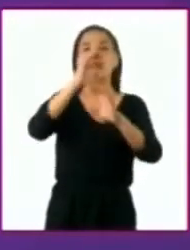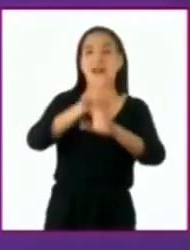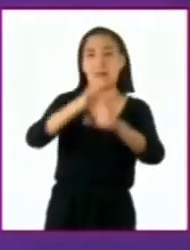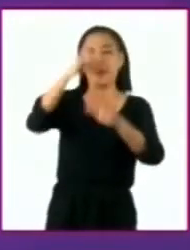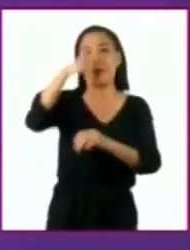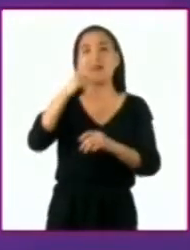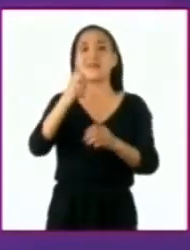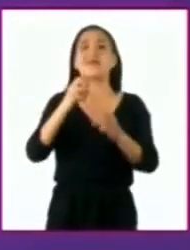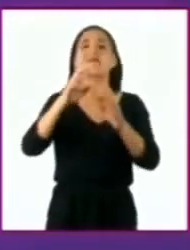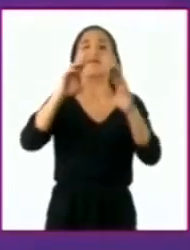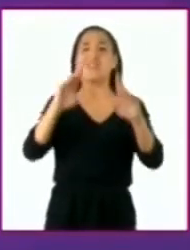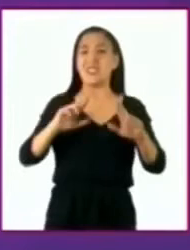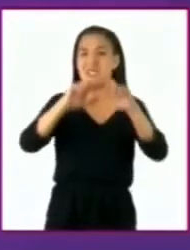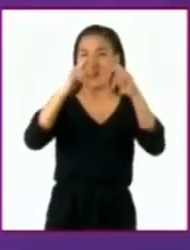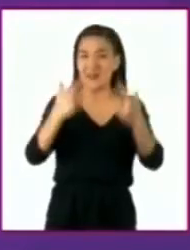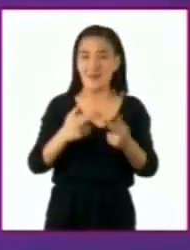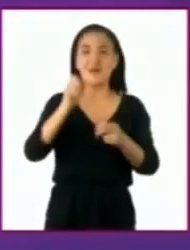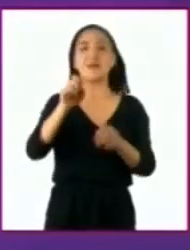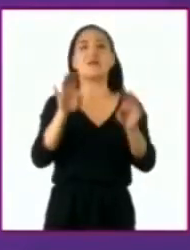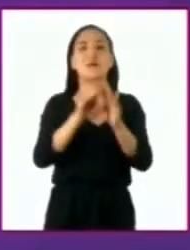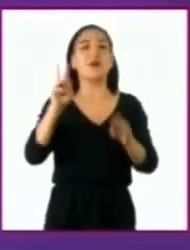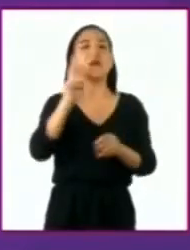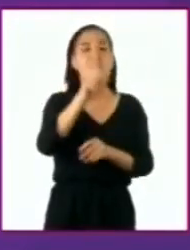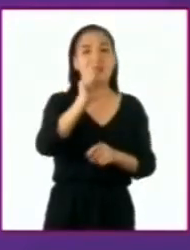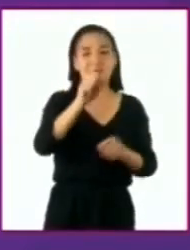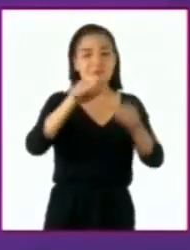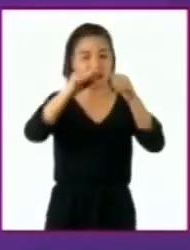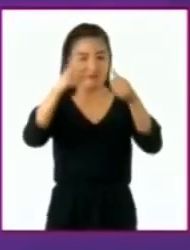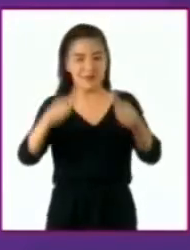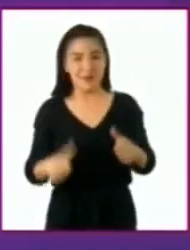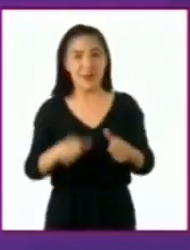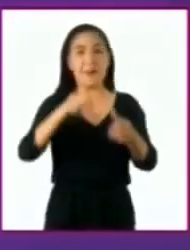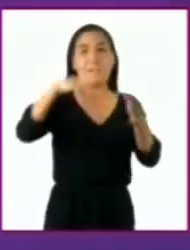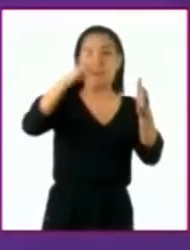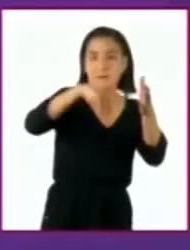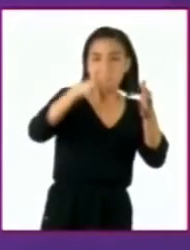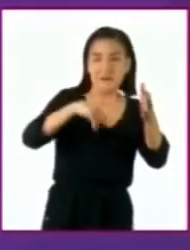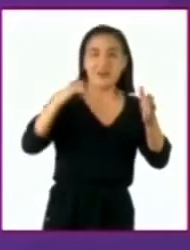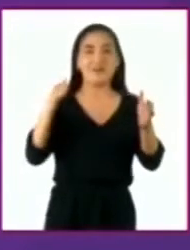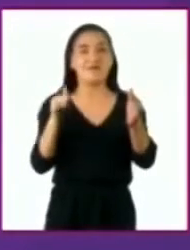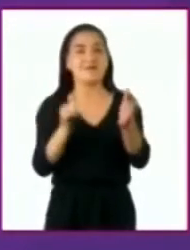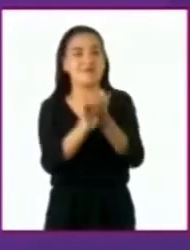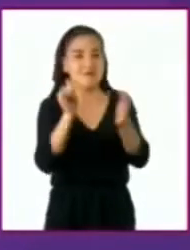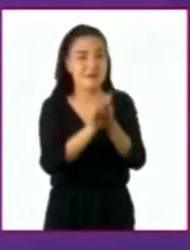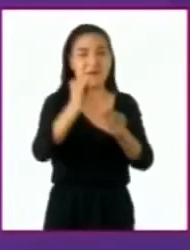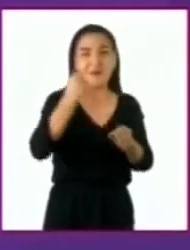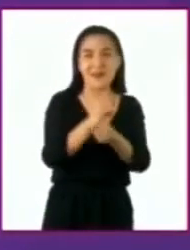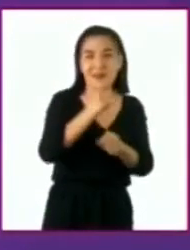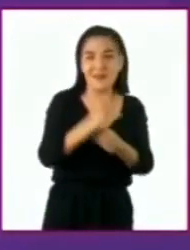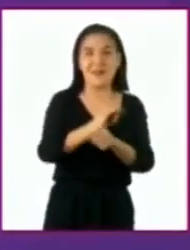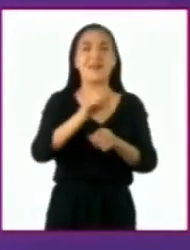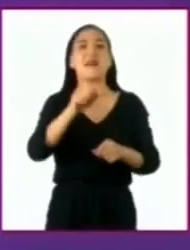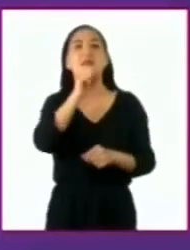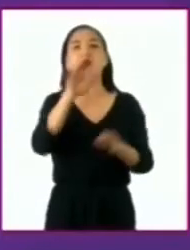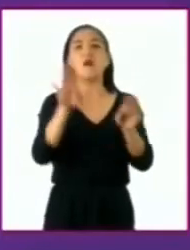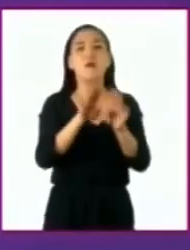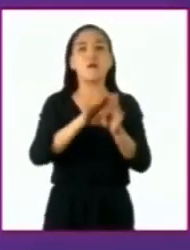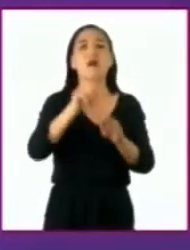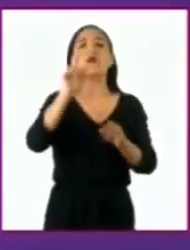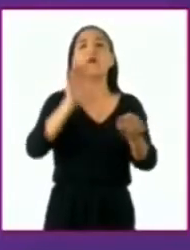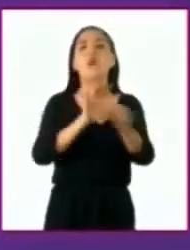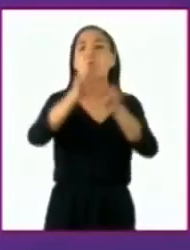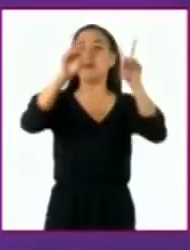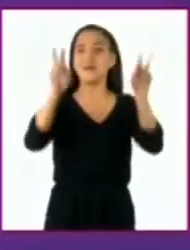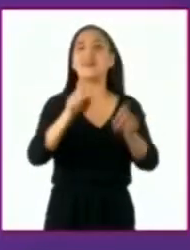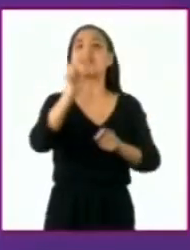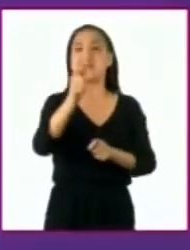artes y artesanías, o sea, pinturas, esculturas, arte plumaria, pero con temática